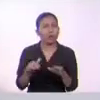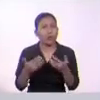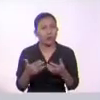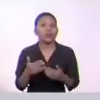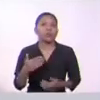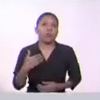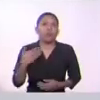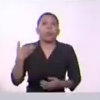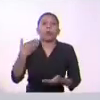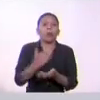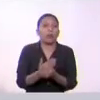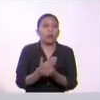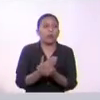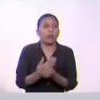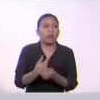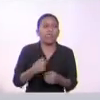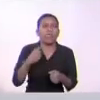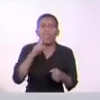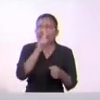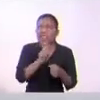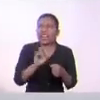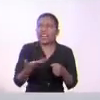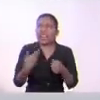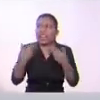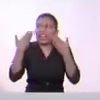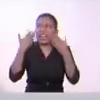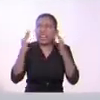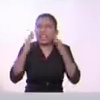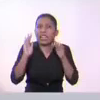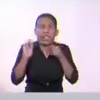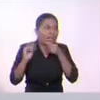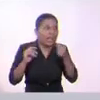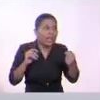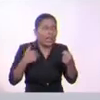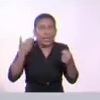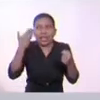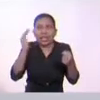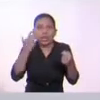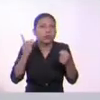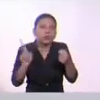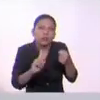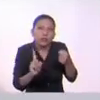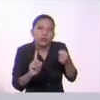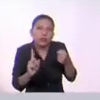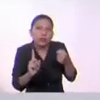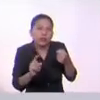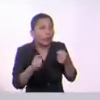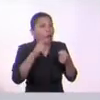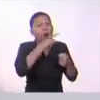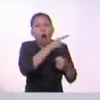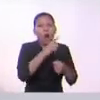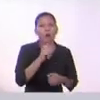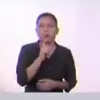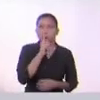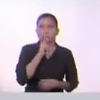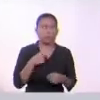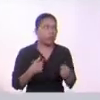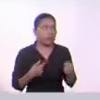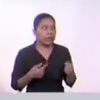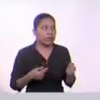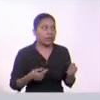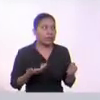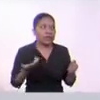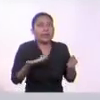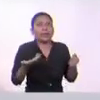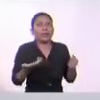desarrollar en la entrevista y así no quedarse en blanco cuando el entrevistado deja de hablar.